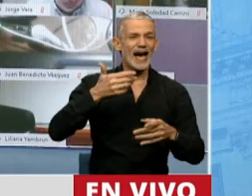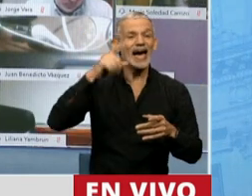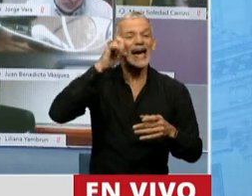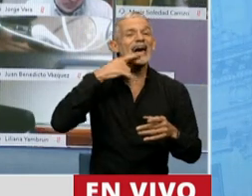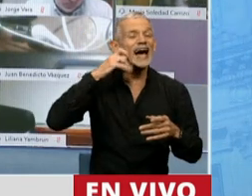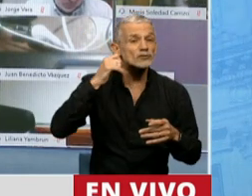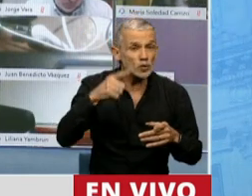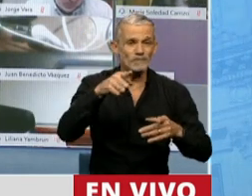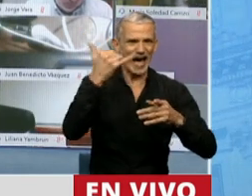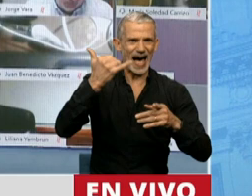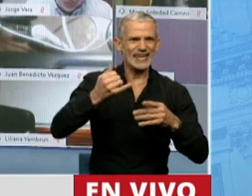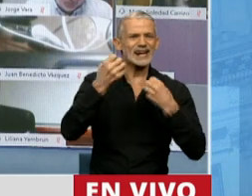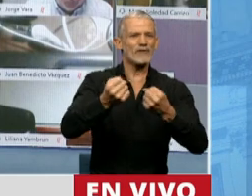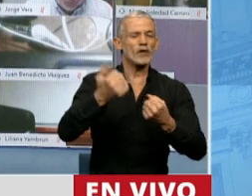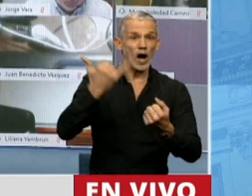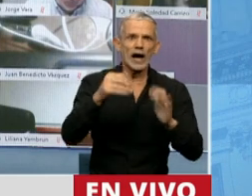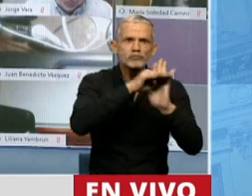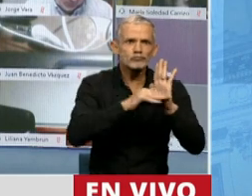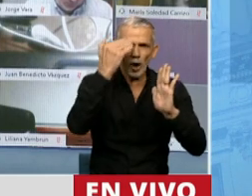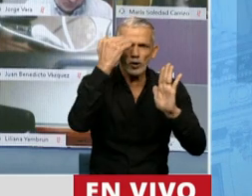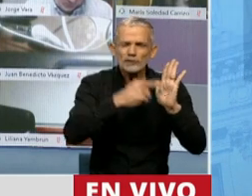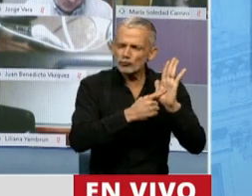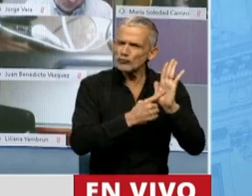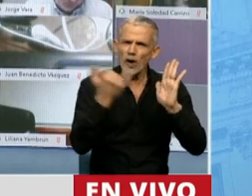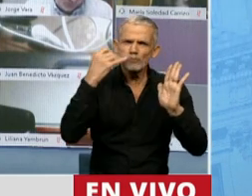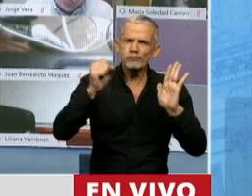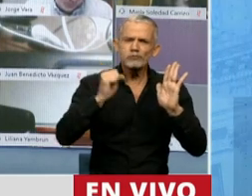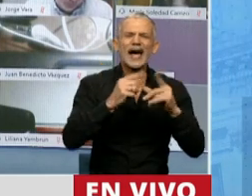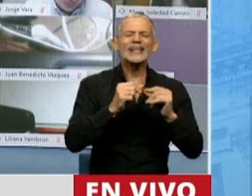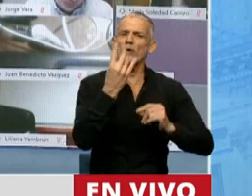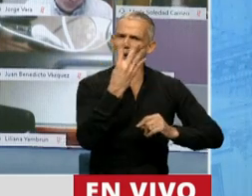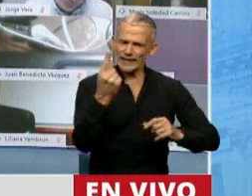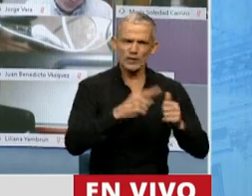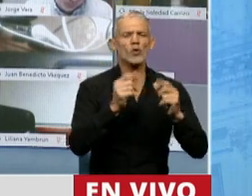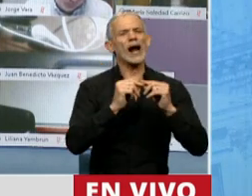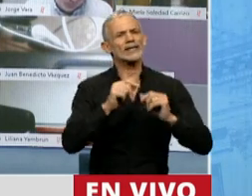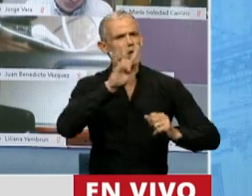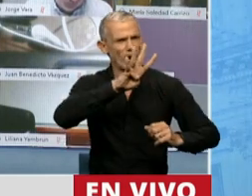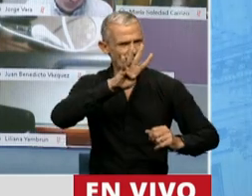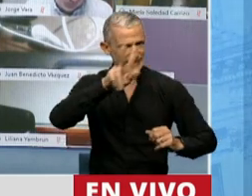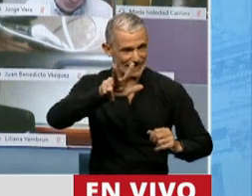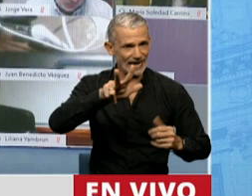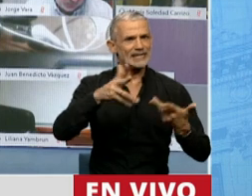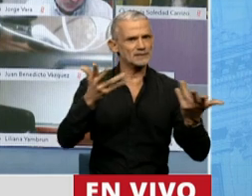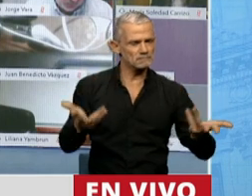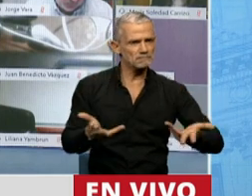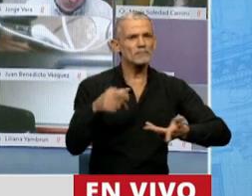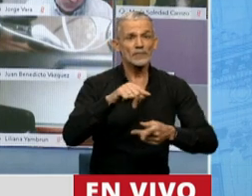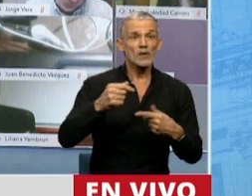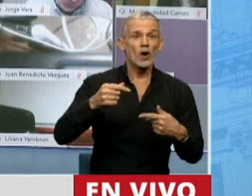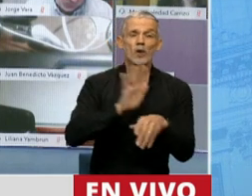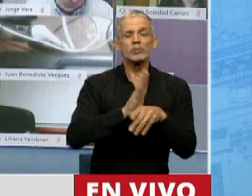refuerza cosas que ya tenemos en nuestro marco constitucional el artículo 31 el artículo 43 pero nos